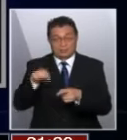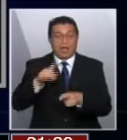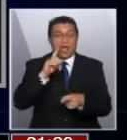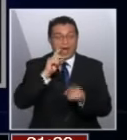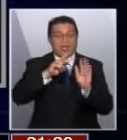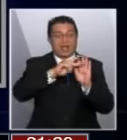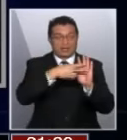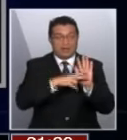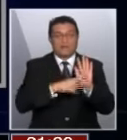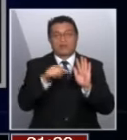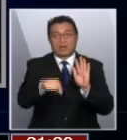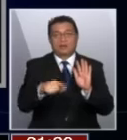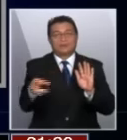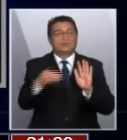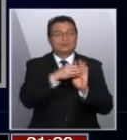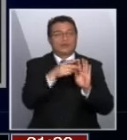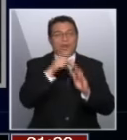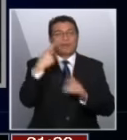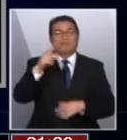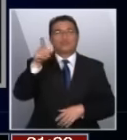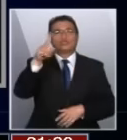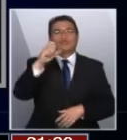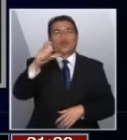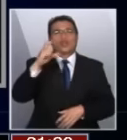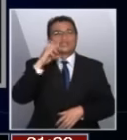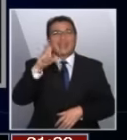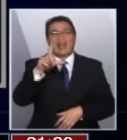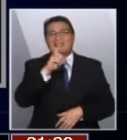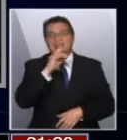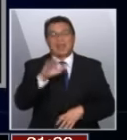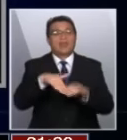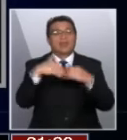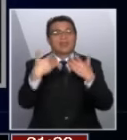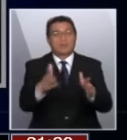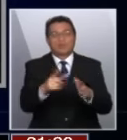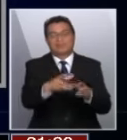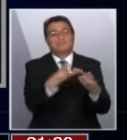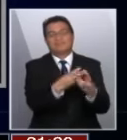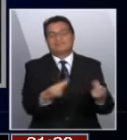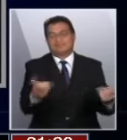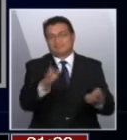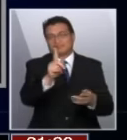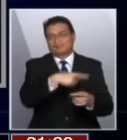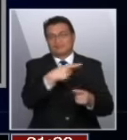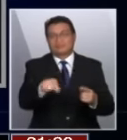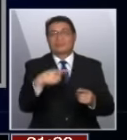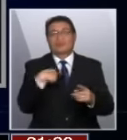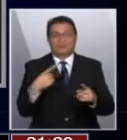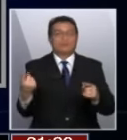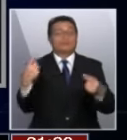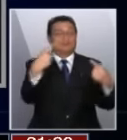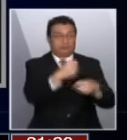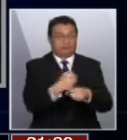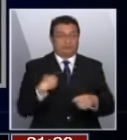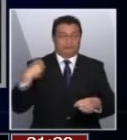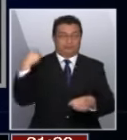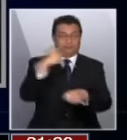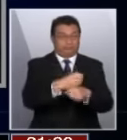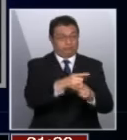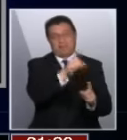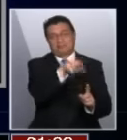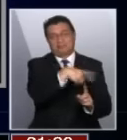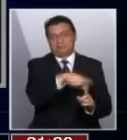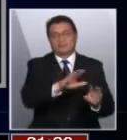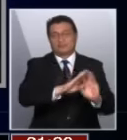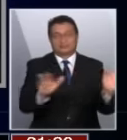reformas que eran de corte socialista y que luego habría que deshacerla una vez llegara la oposición proyectaba él